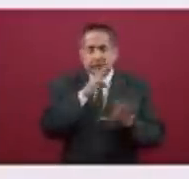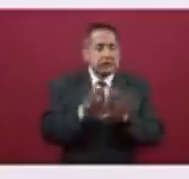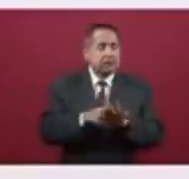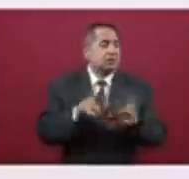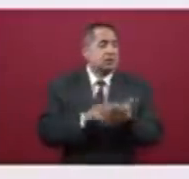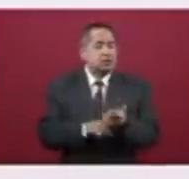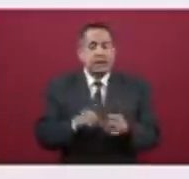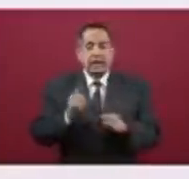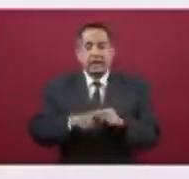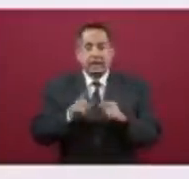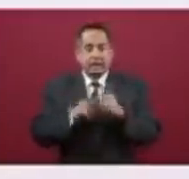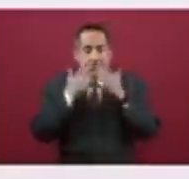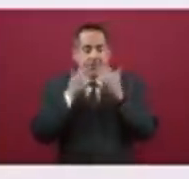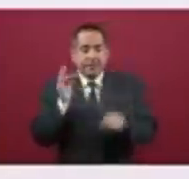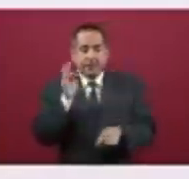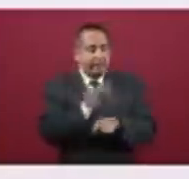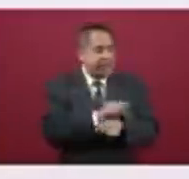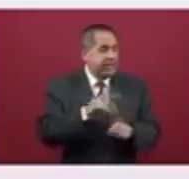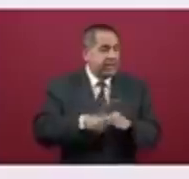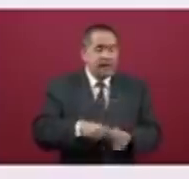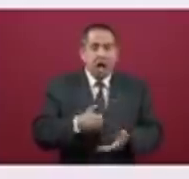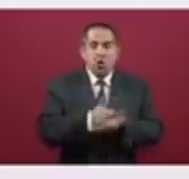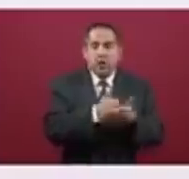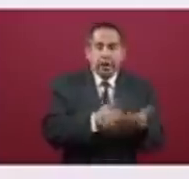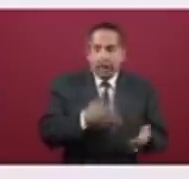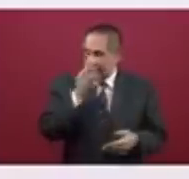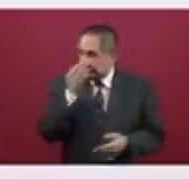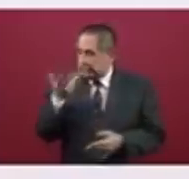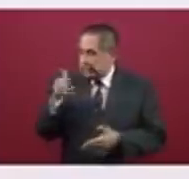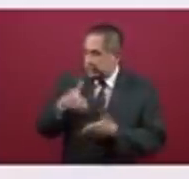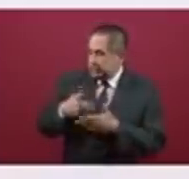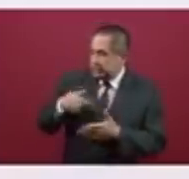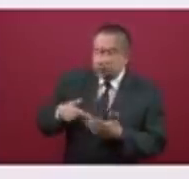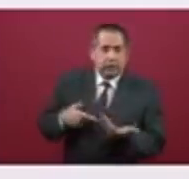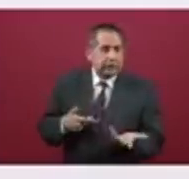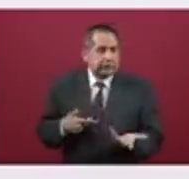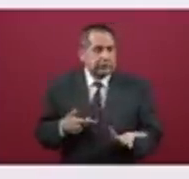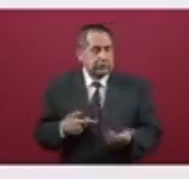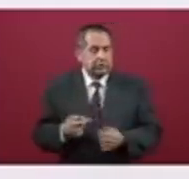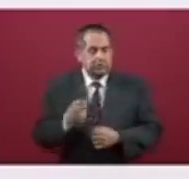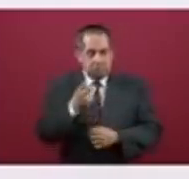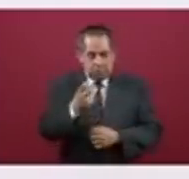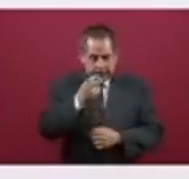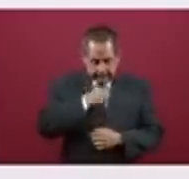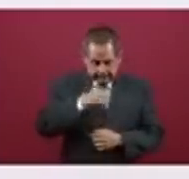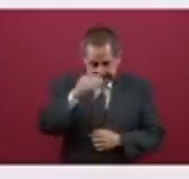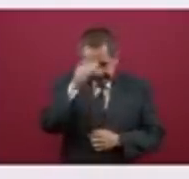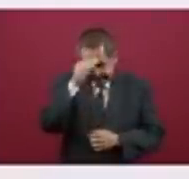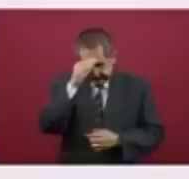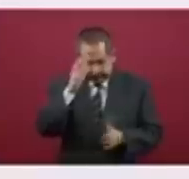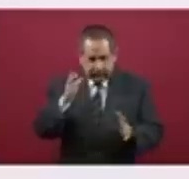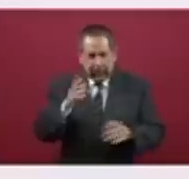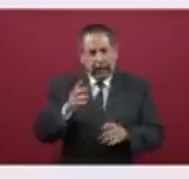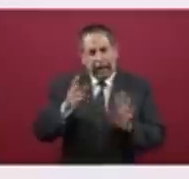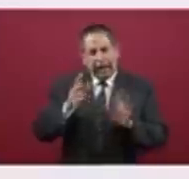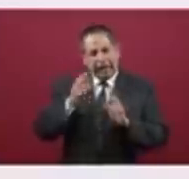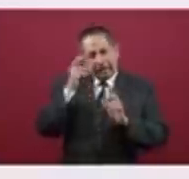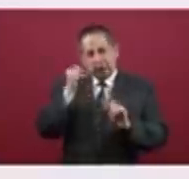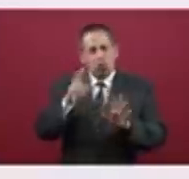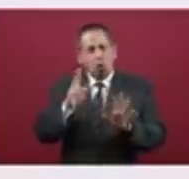de indefensión esto explica en parte no es justificación